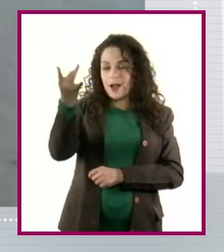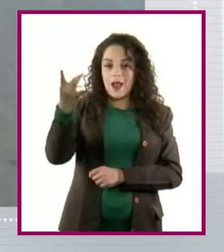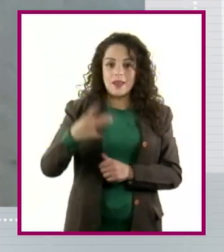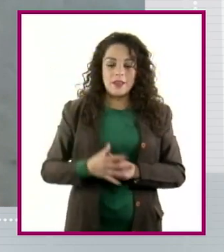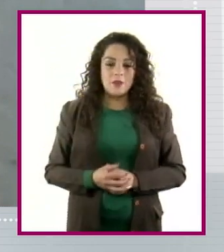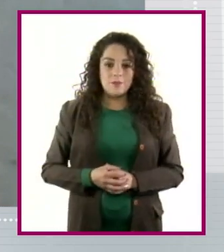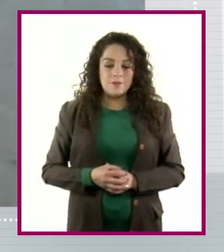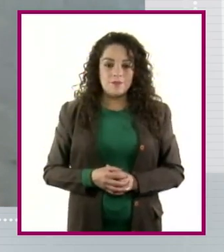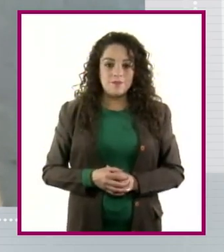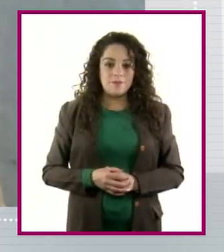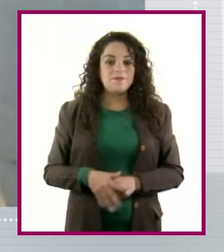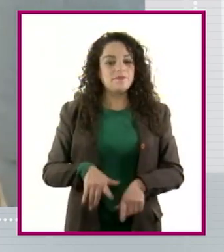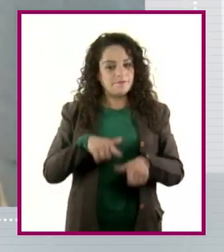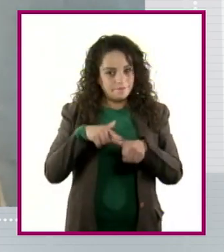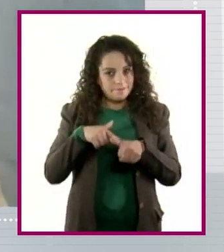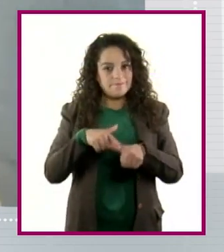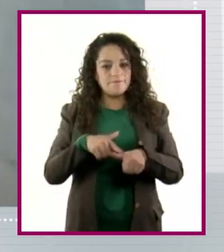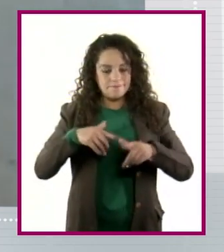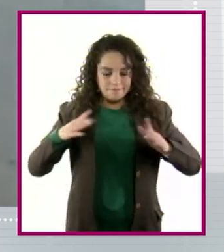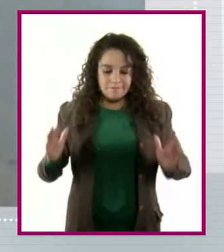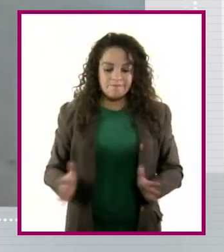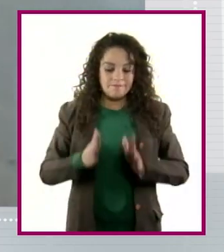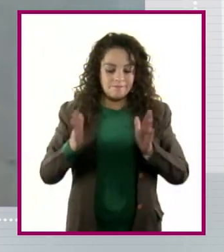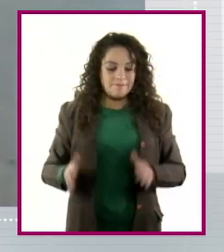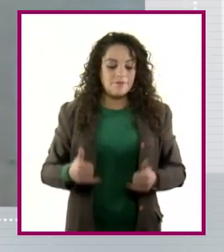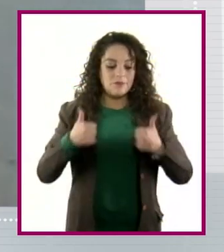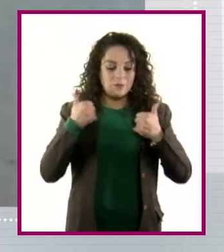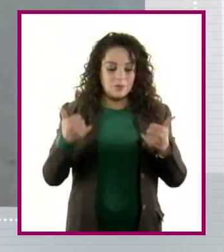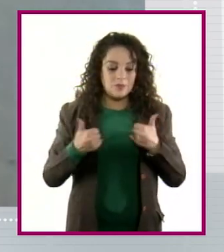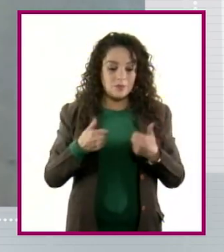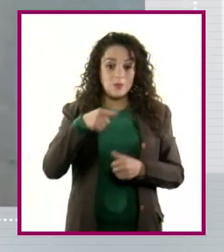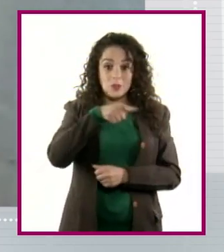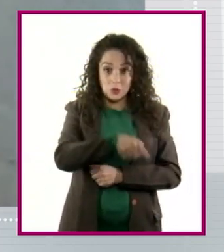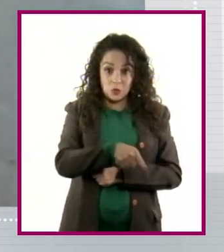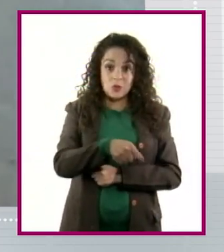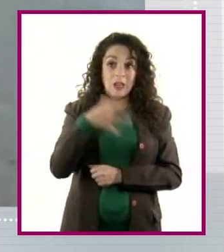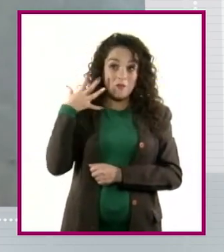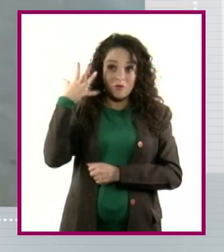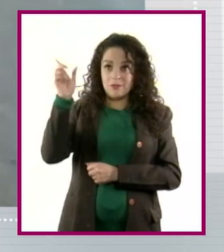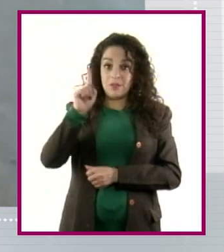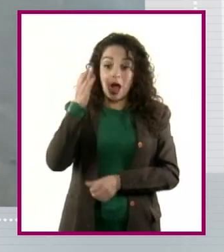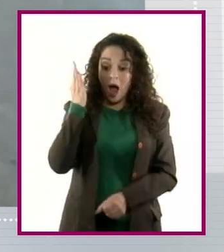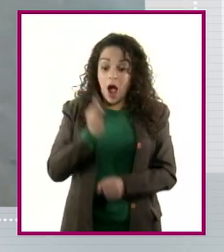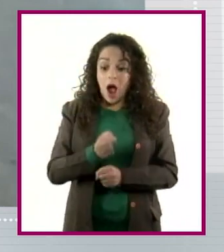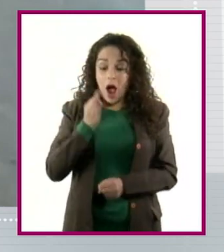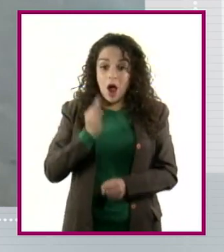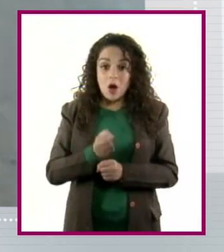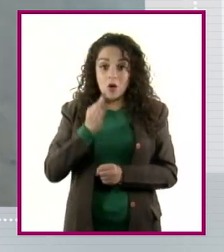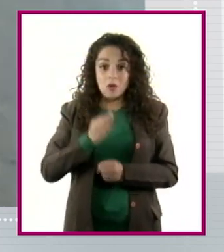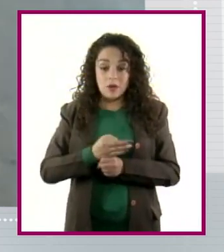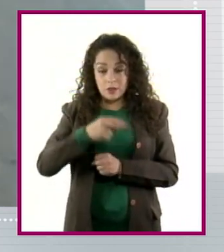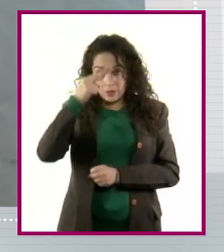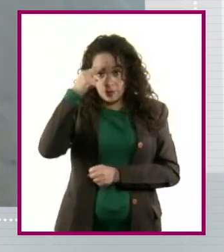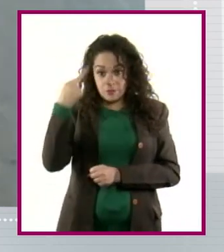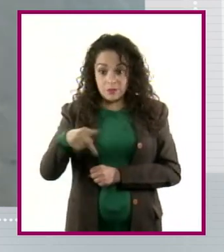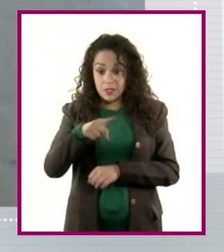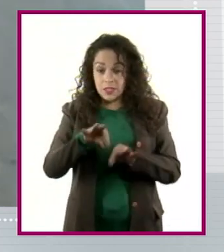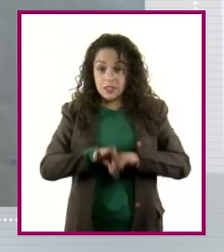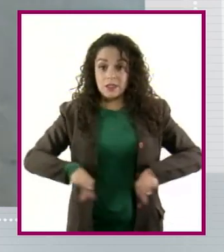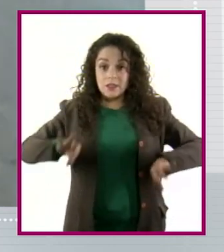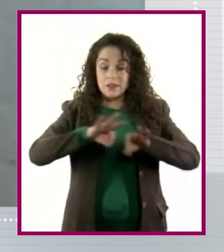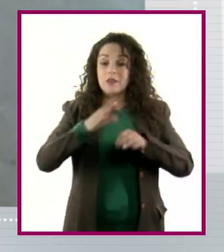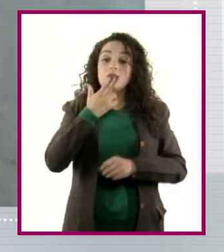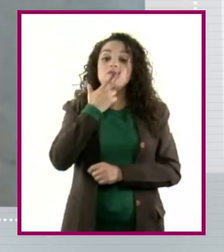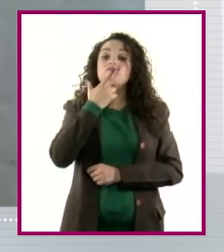Los invito a que sigamos adelante, jóvenes. Ustedes no son el futuro, son el presente de nuestro país, son el presente de este